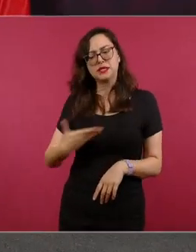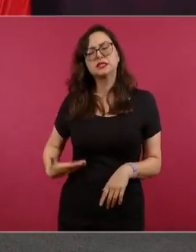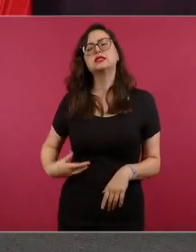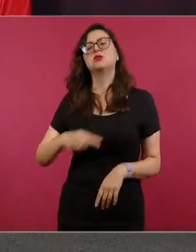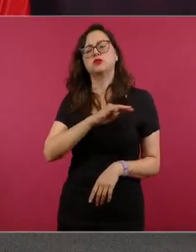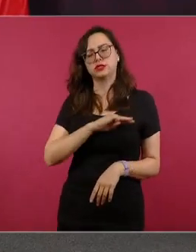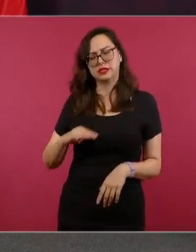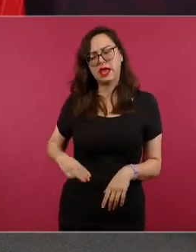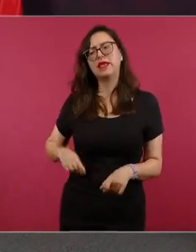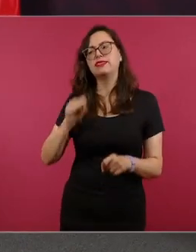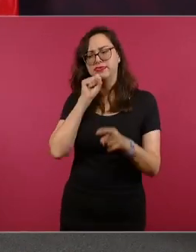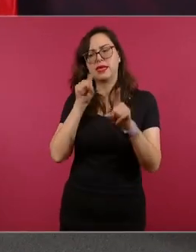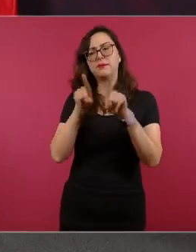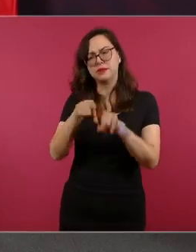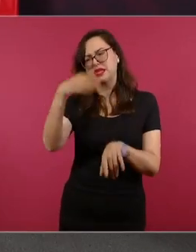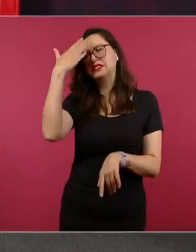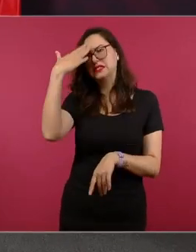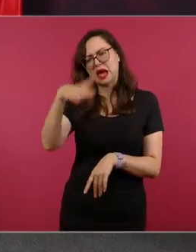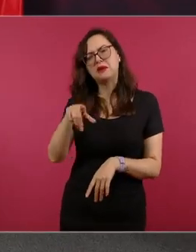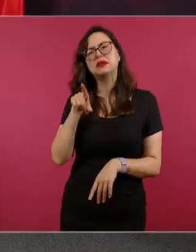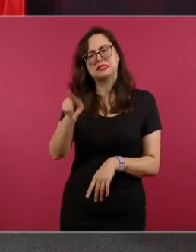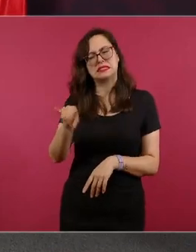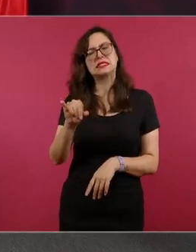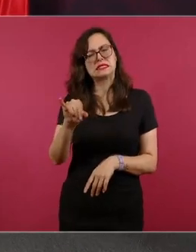bastante.